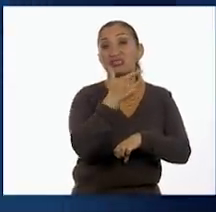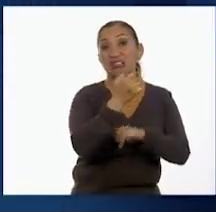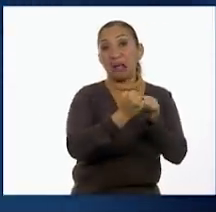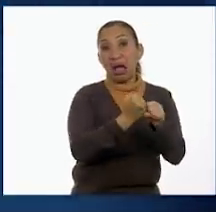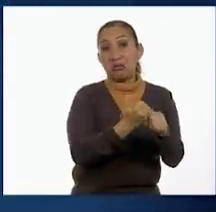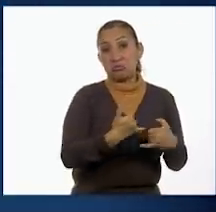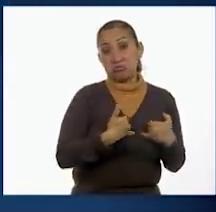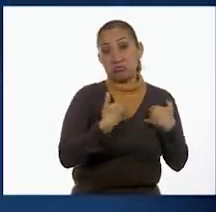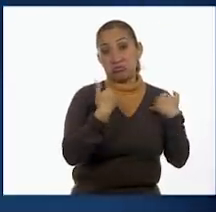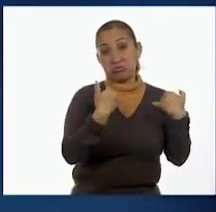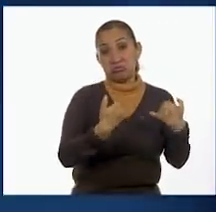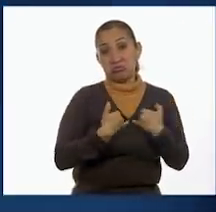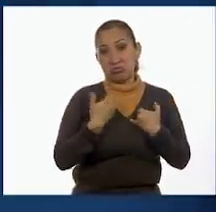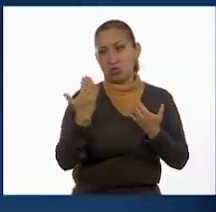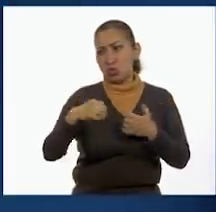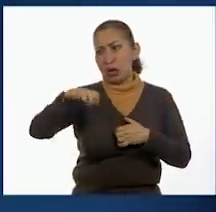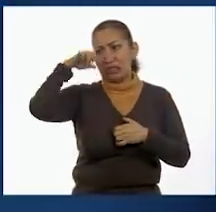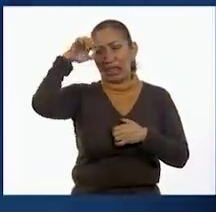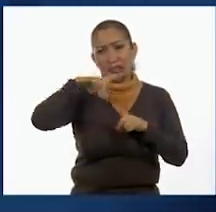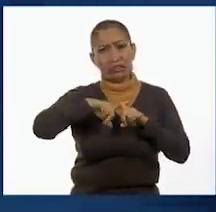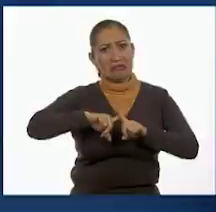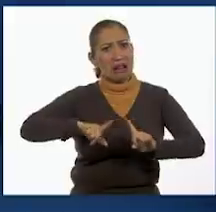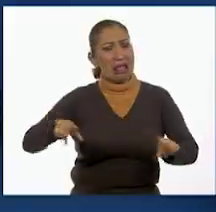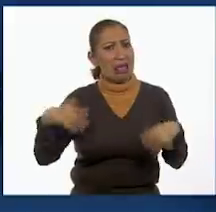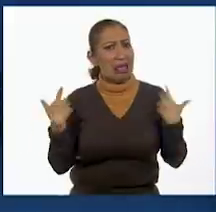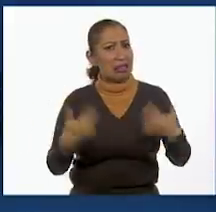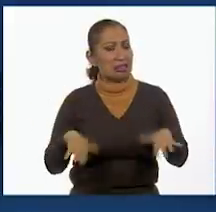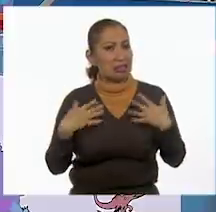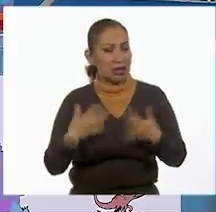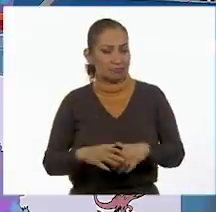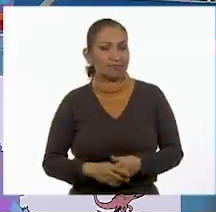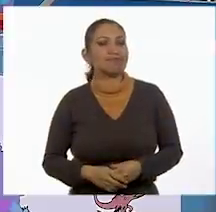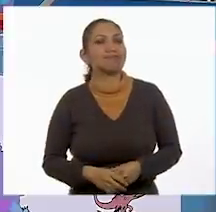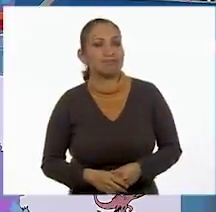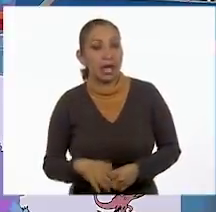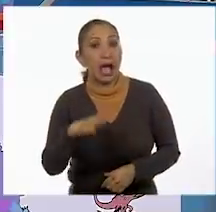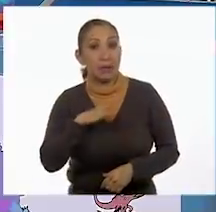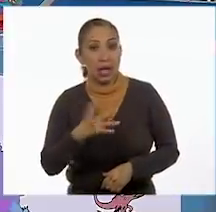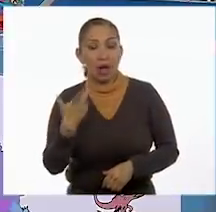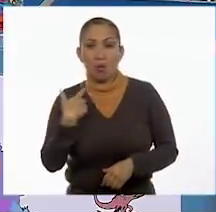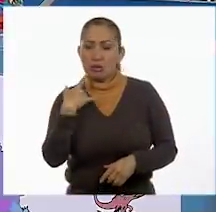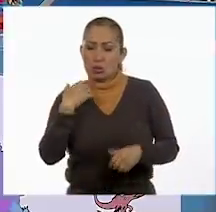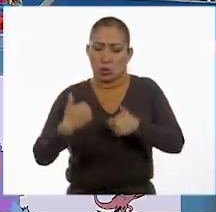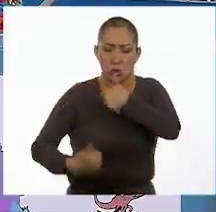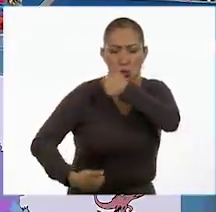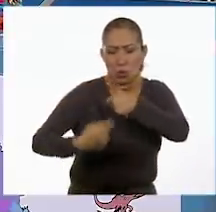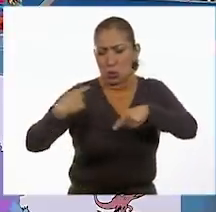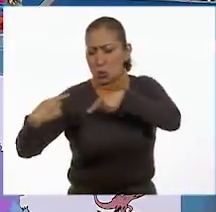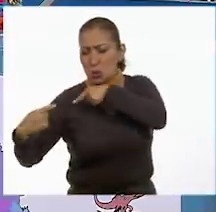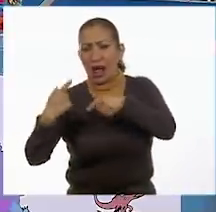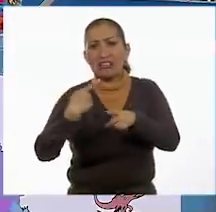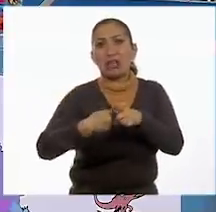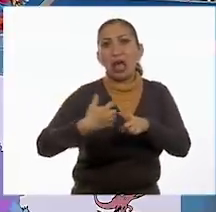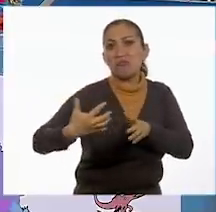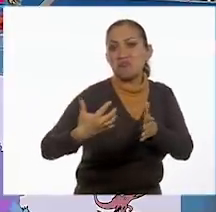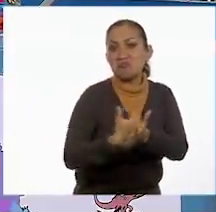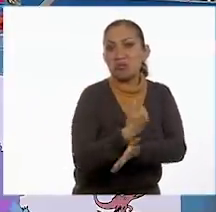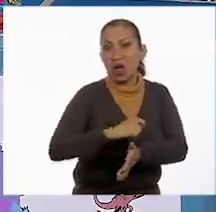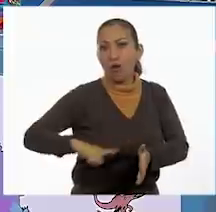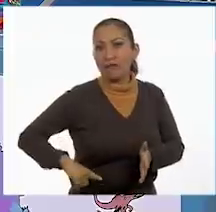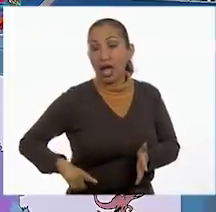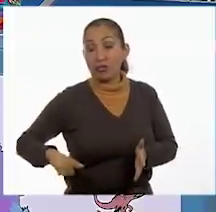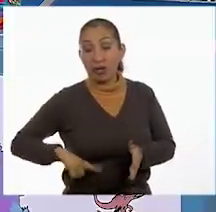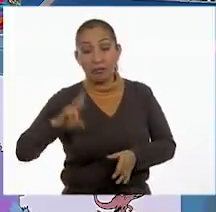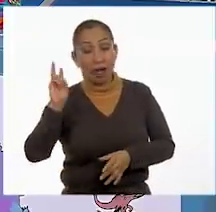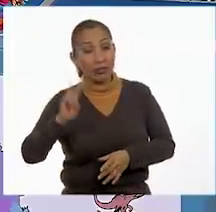37 años. Sí, era una diferencia enorme, maestra. Enorme. Había una feroz competencia por el poder y esta disputa,